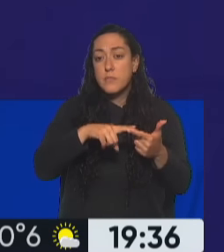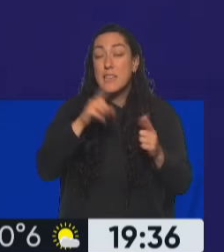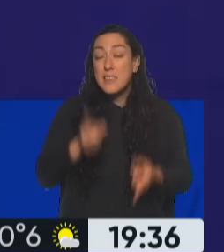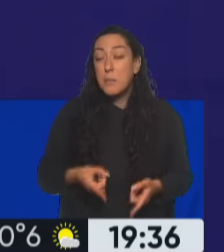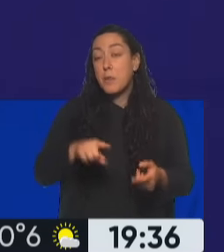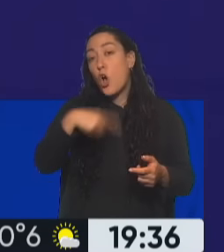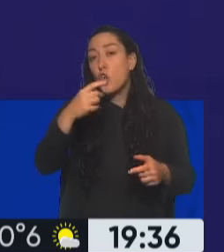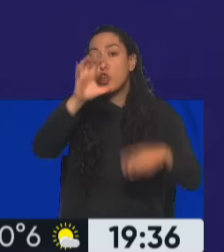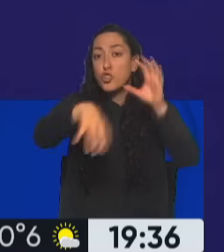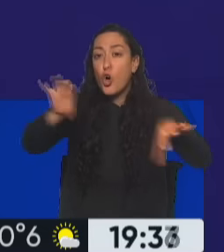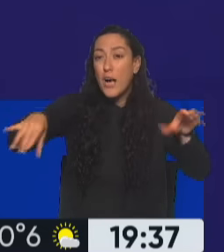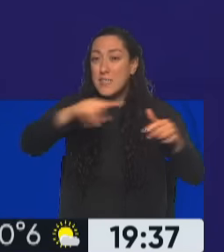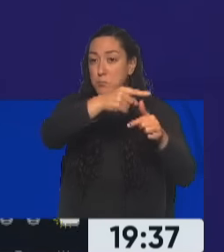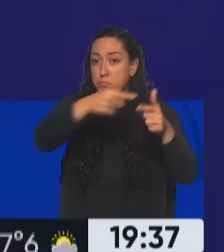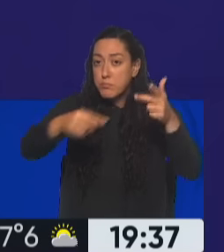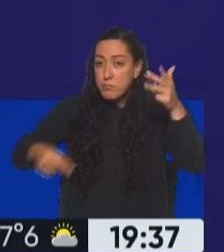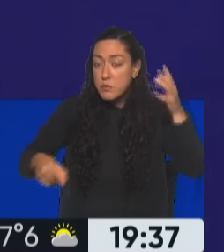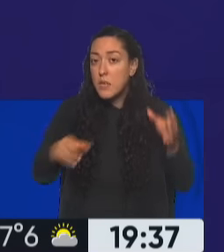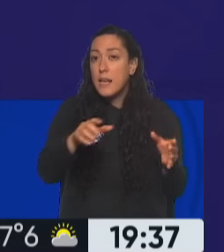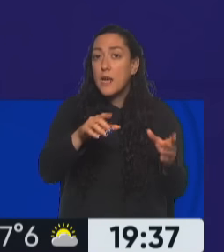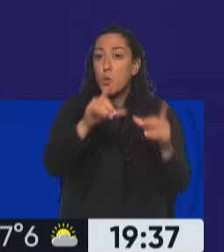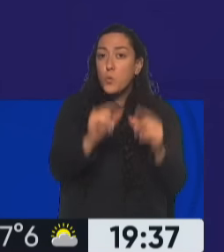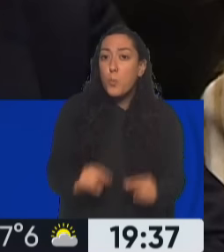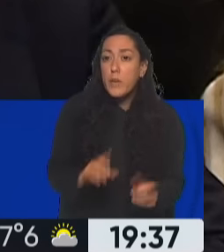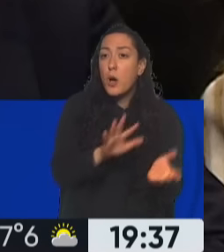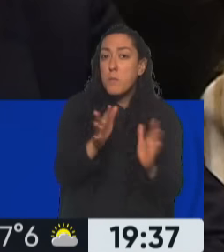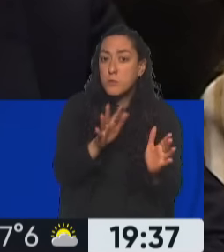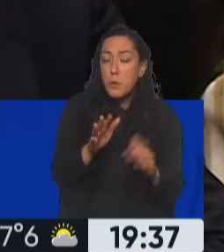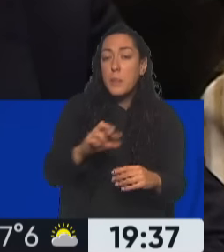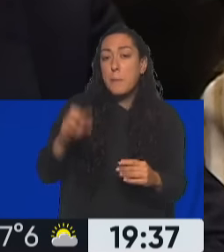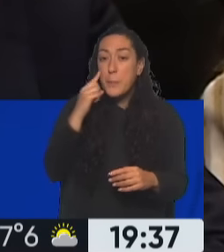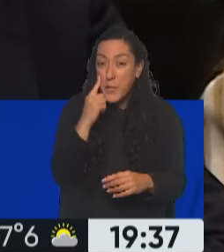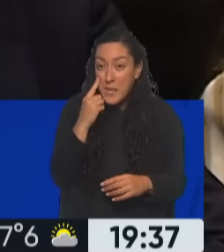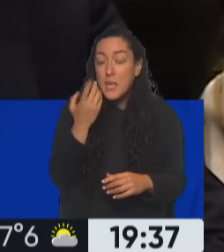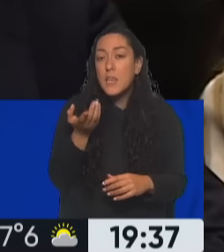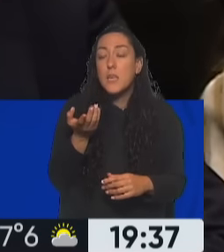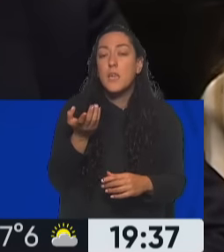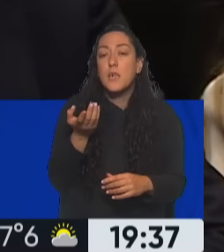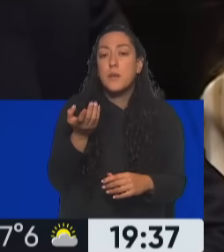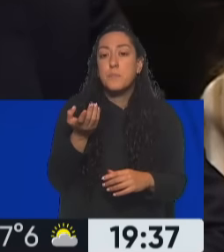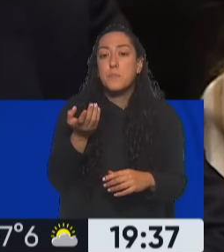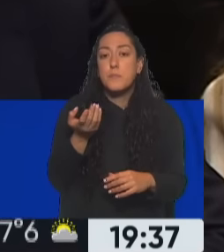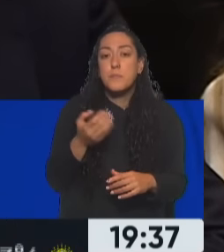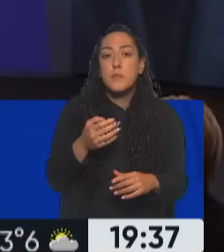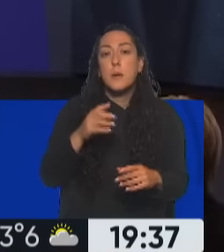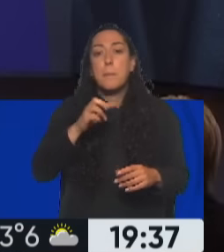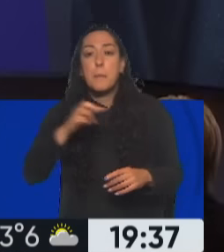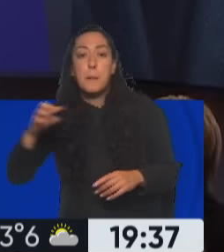de otros organismos que hacen la estimación del PBI a PPP.